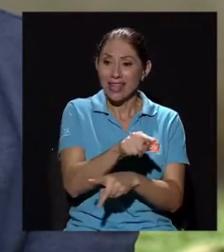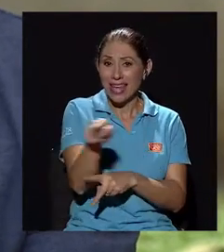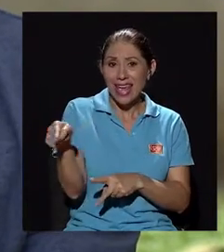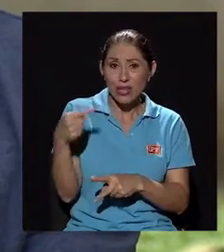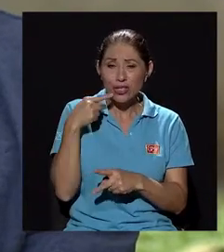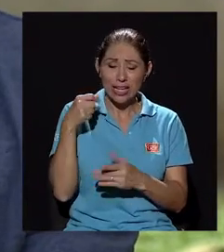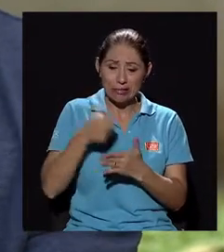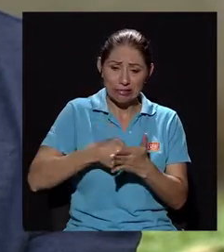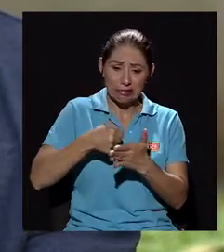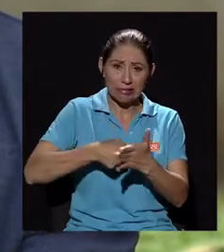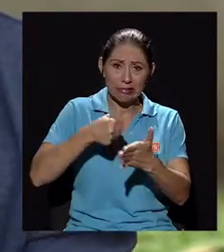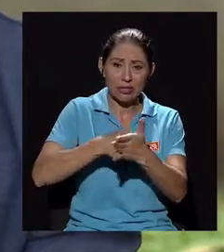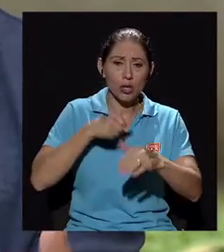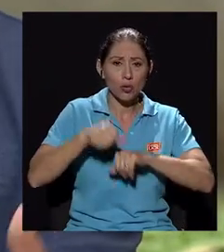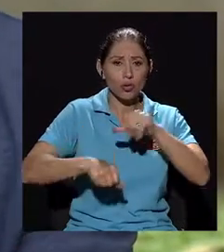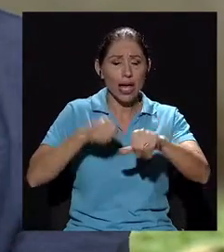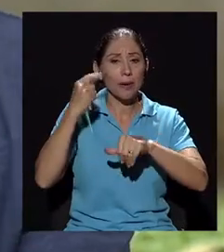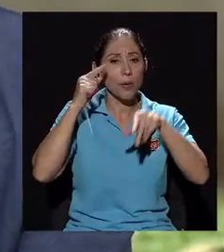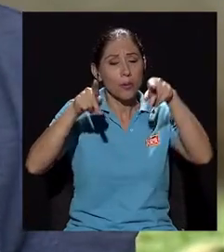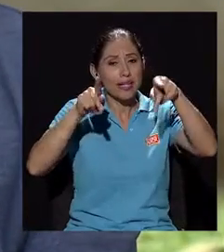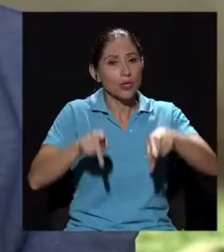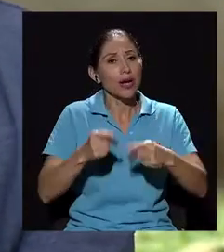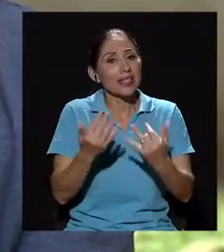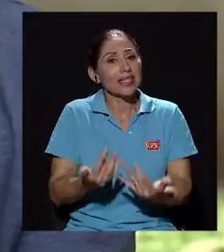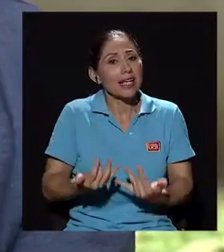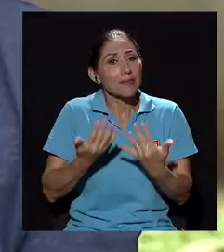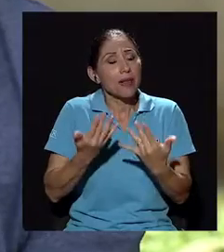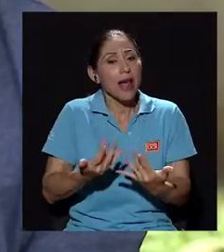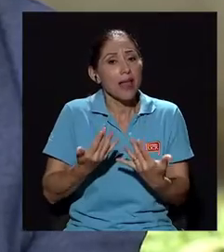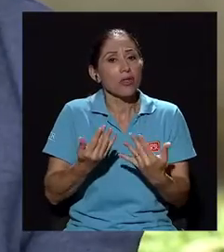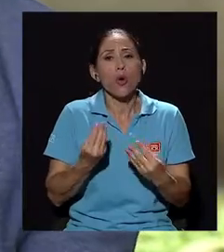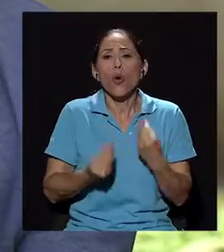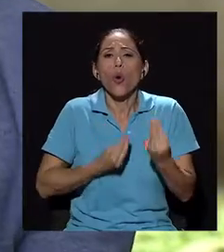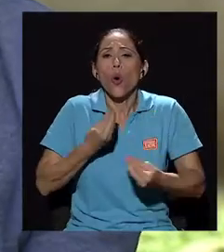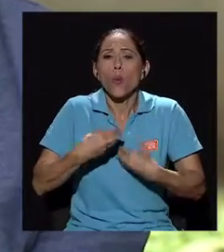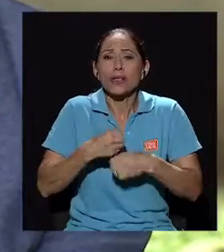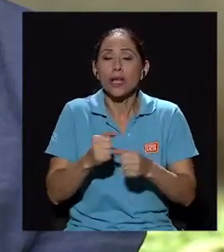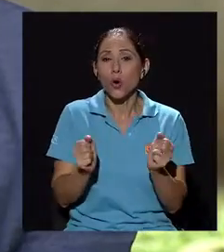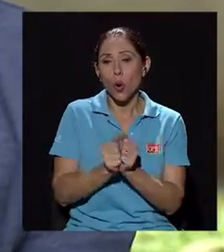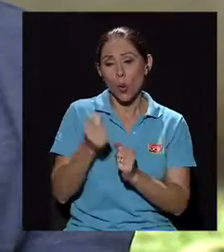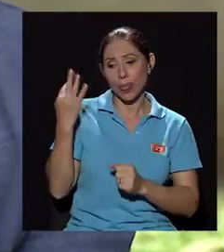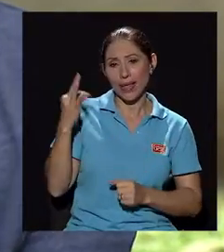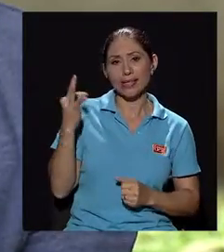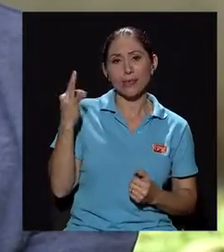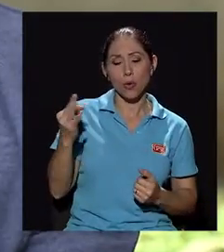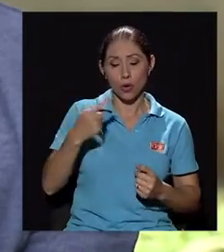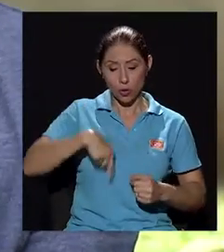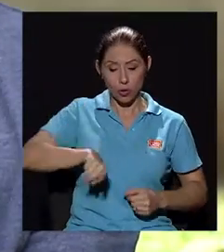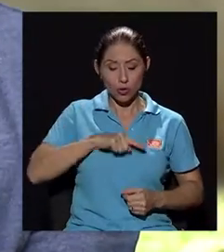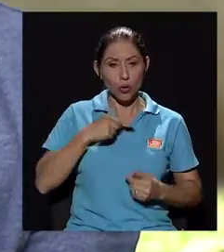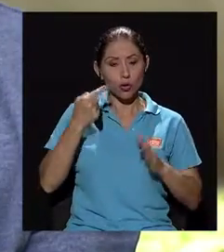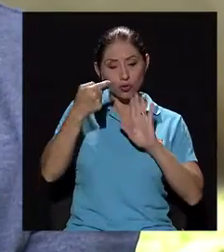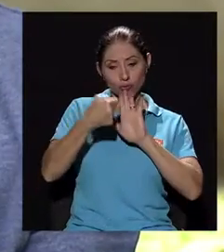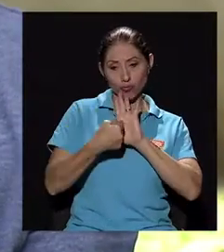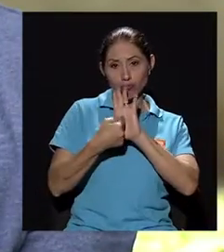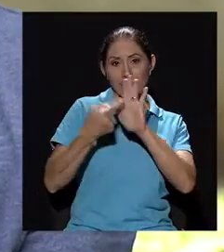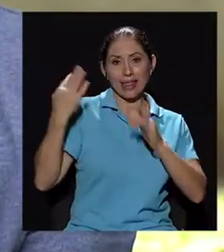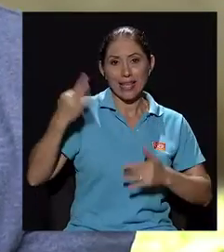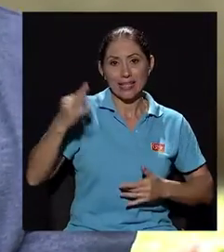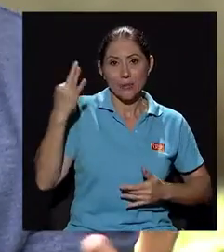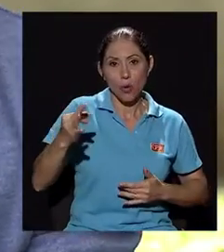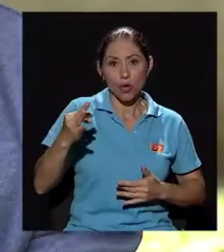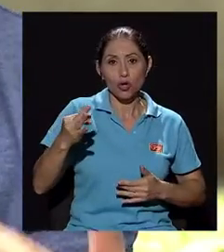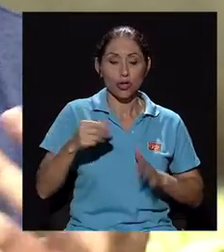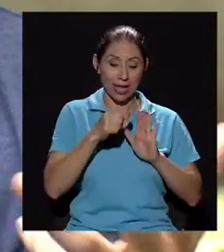vamos a luchar por las personas que están esperando. ¿Y cómo hacerlo? Bueno, con nuestro testimonio. Nosotros somos testimonio de que el